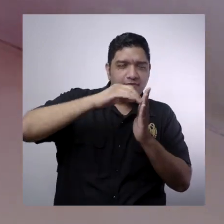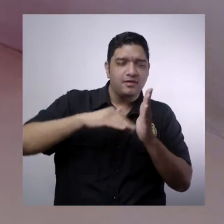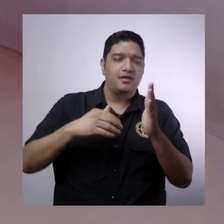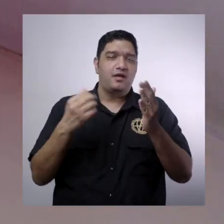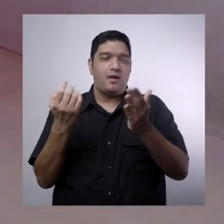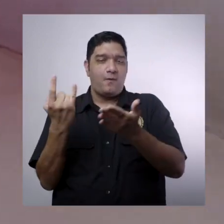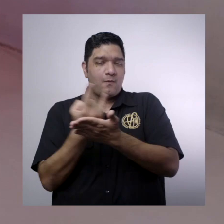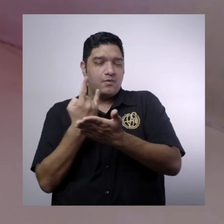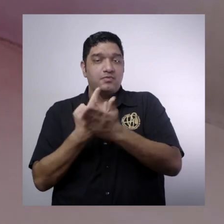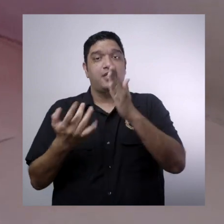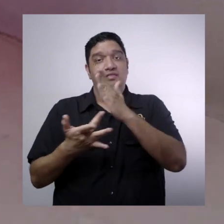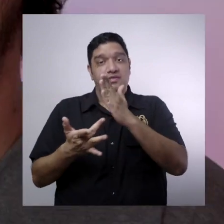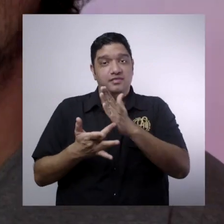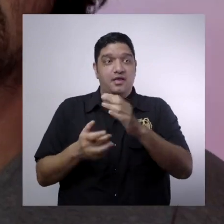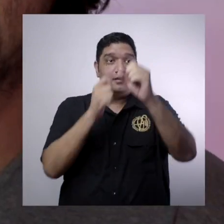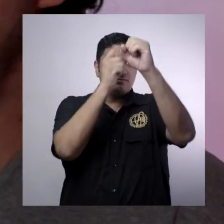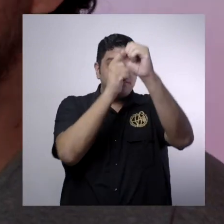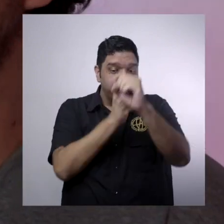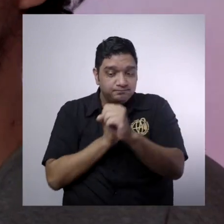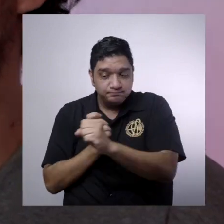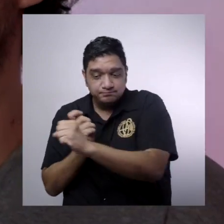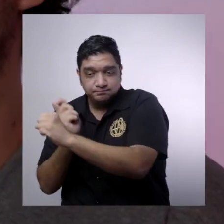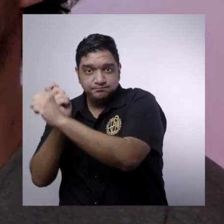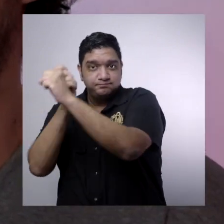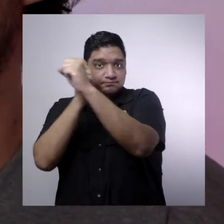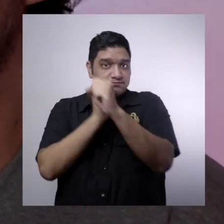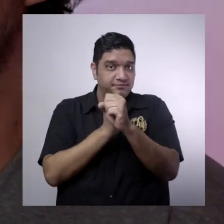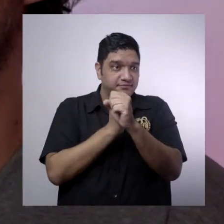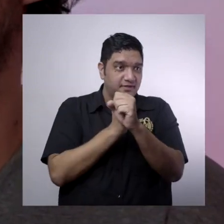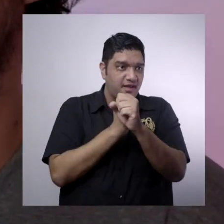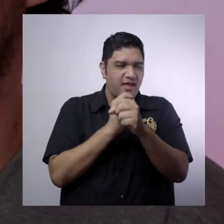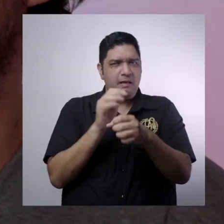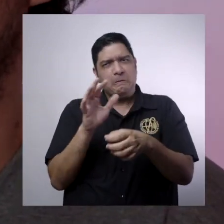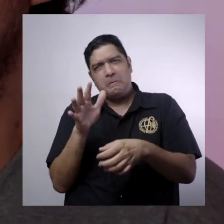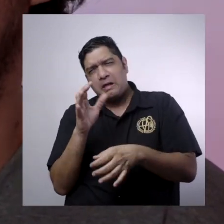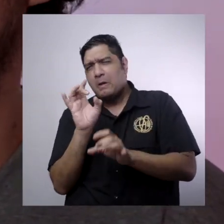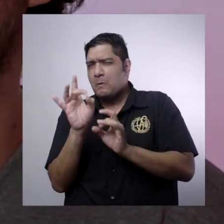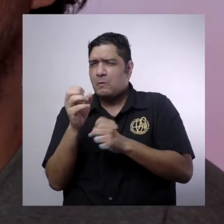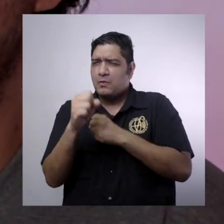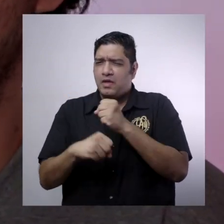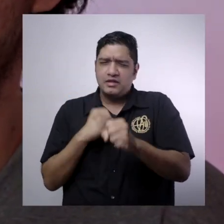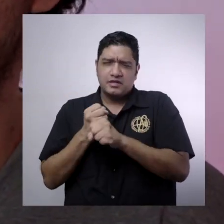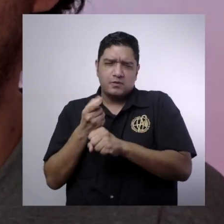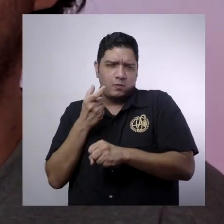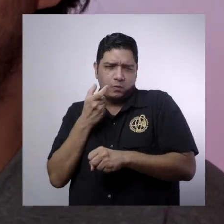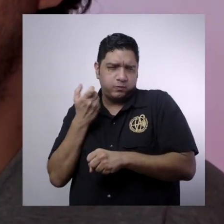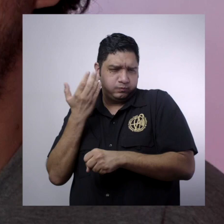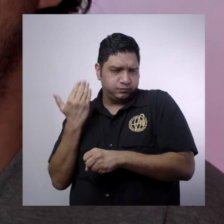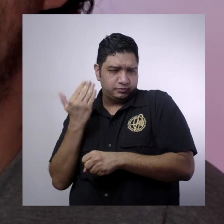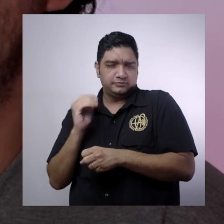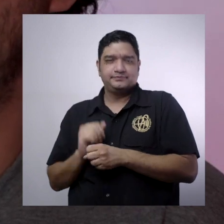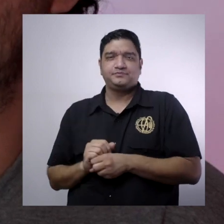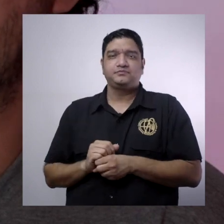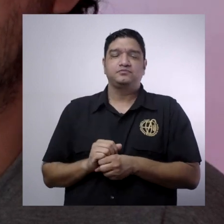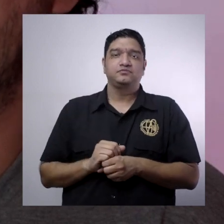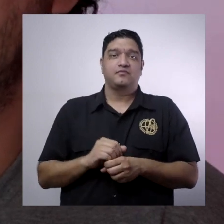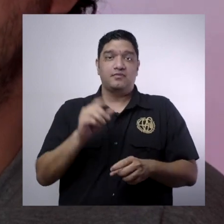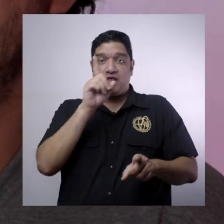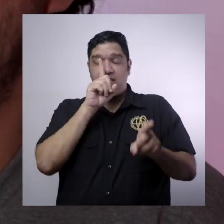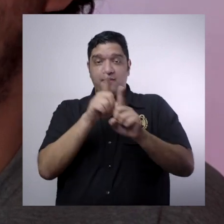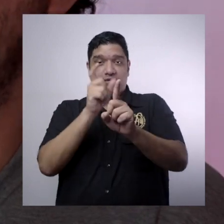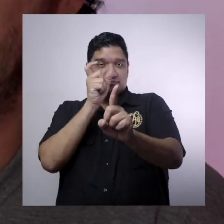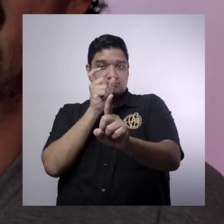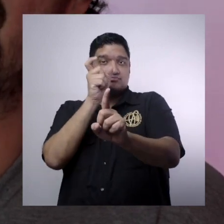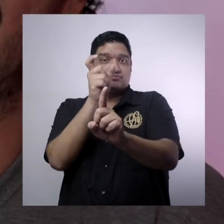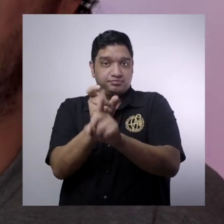grabado, escultura. Y en los últimos años me he enfocado un poco en lo que es